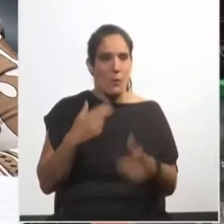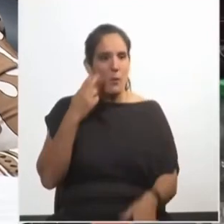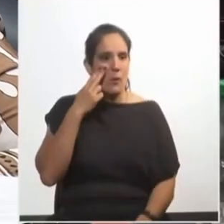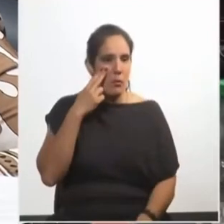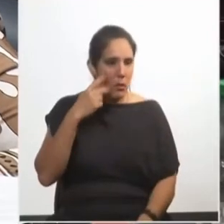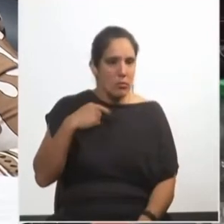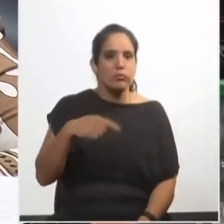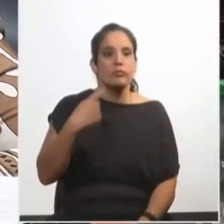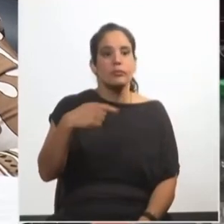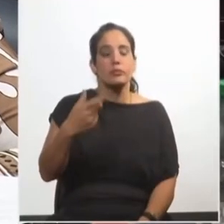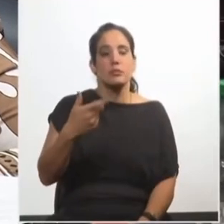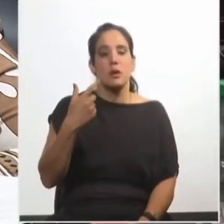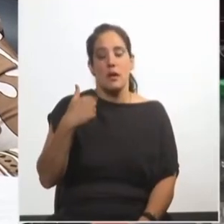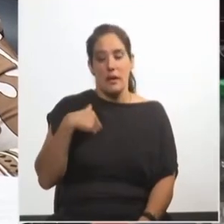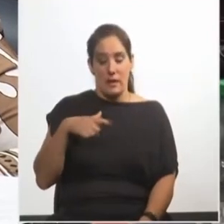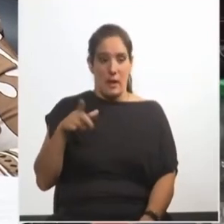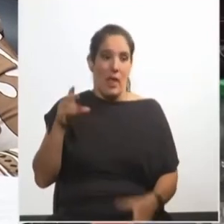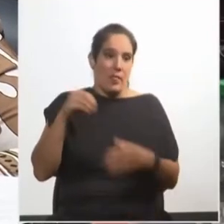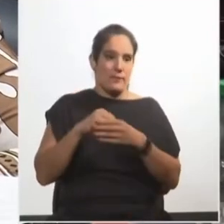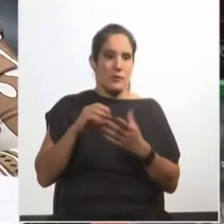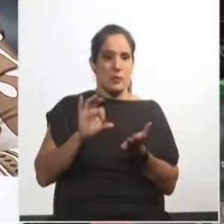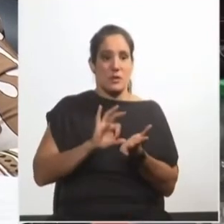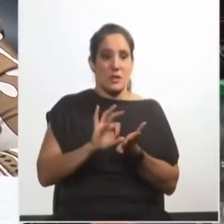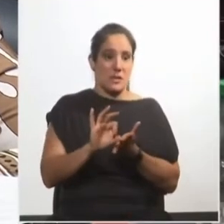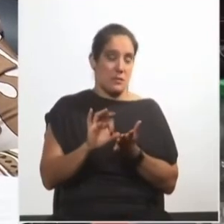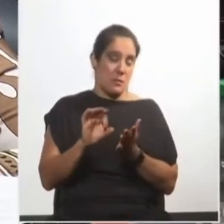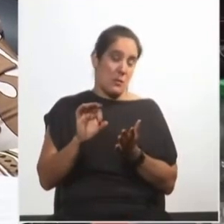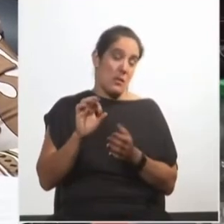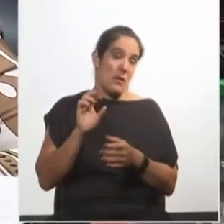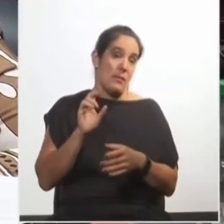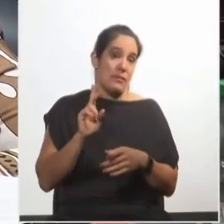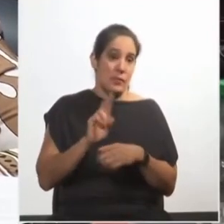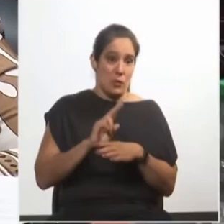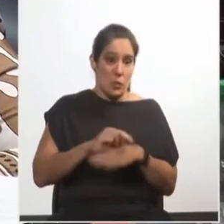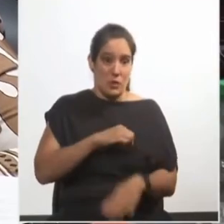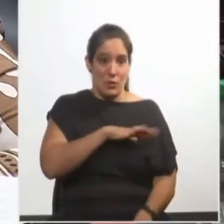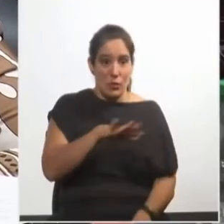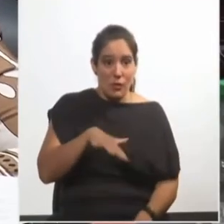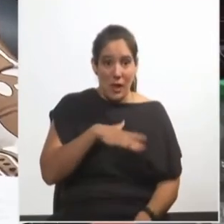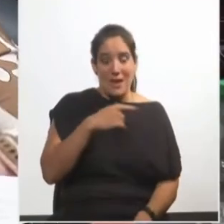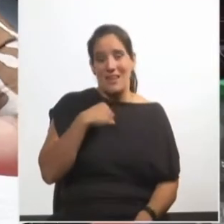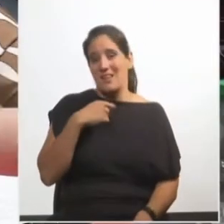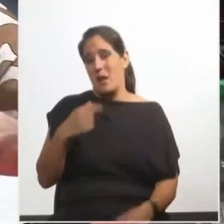avances, persisten en el sistema de seguridad social grandes problemas de